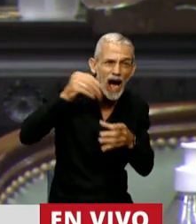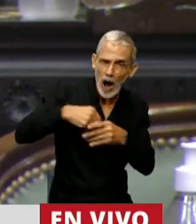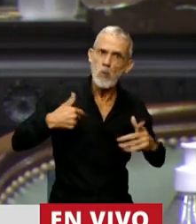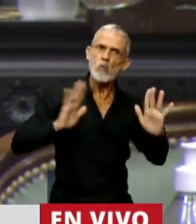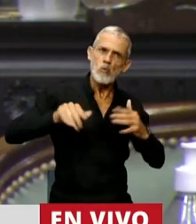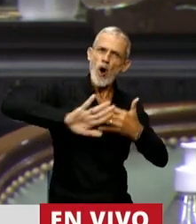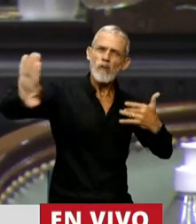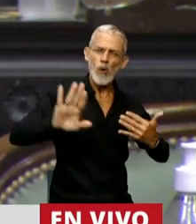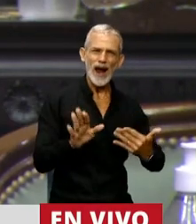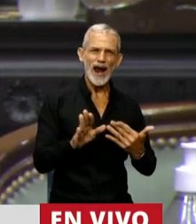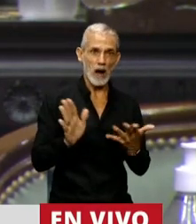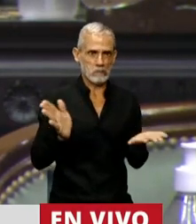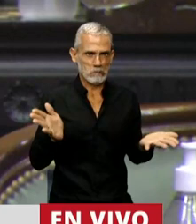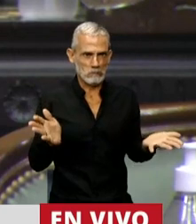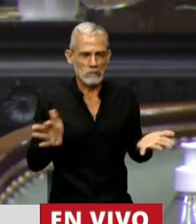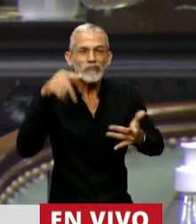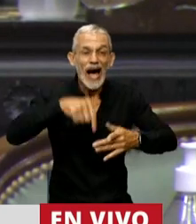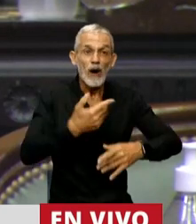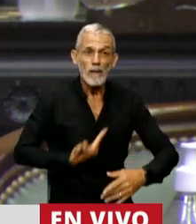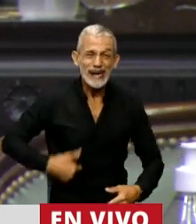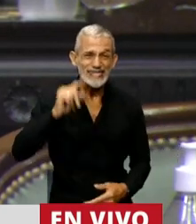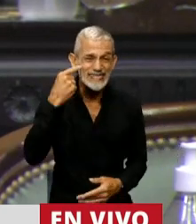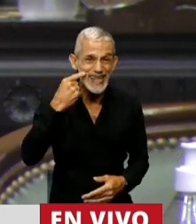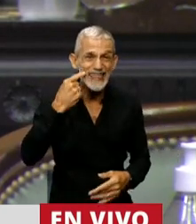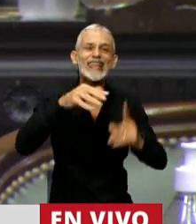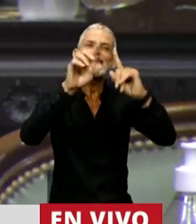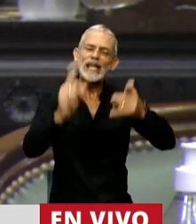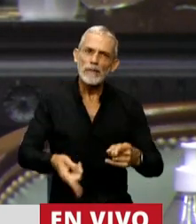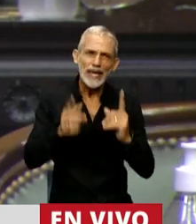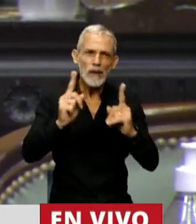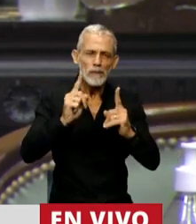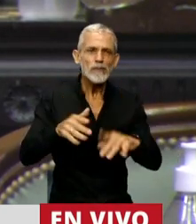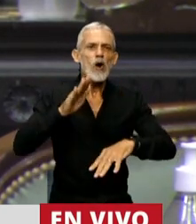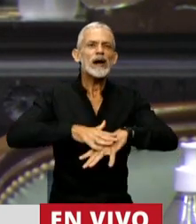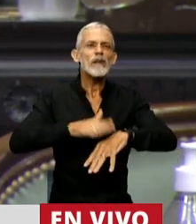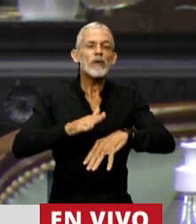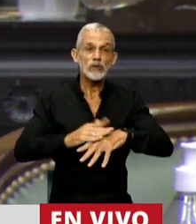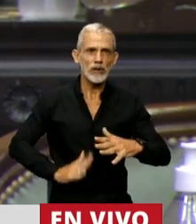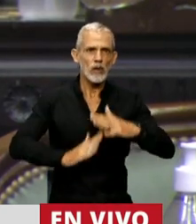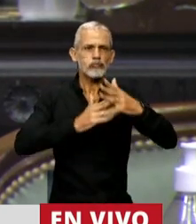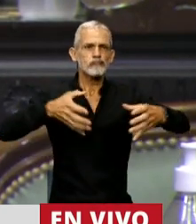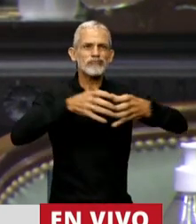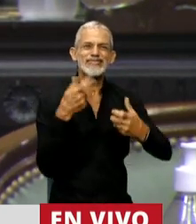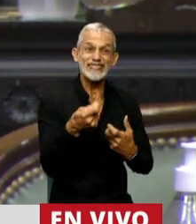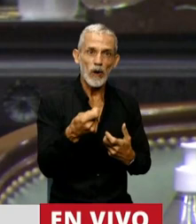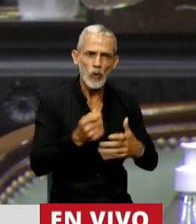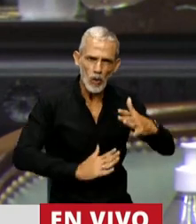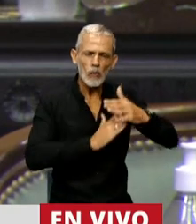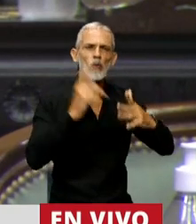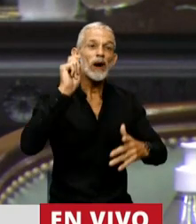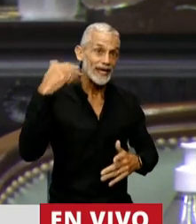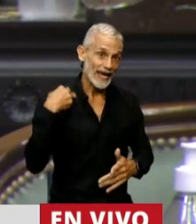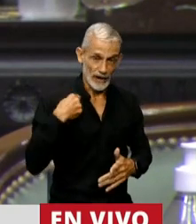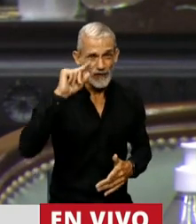parte de ese gobierno, empezando por el actual presidente de la Nación, que estaba a cargo de la Superintendencia de Seguros, y